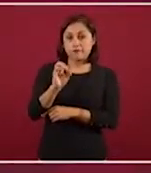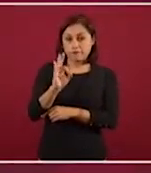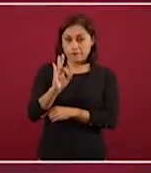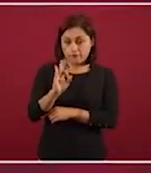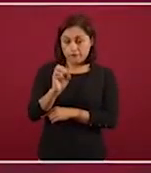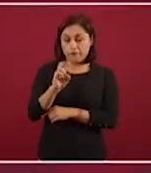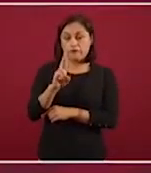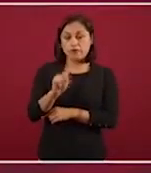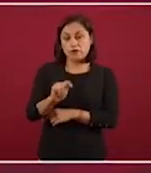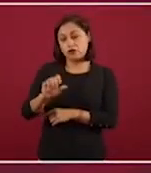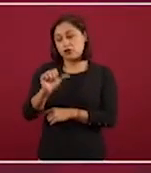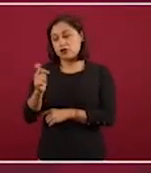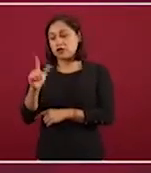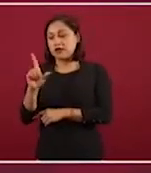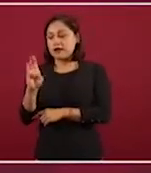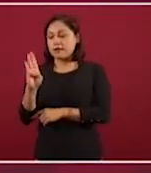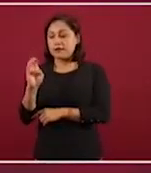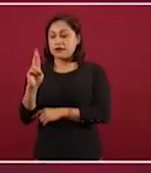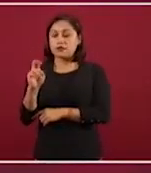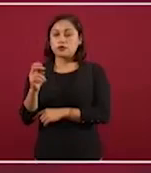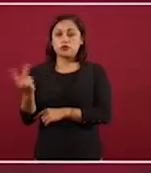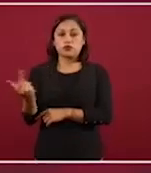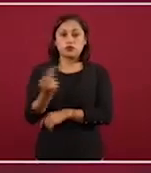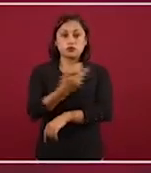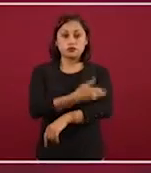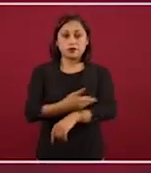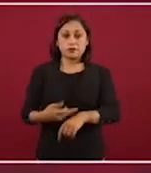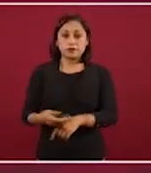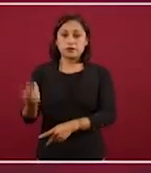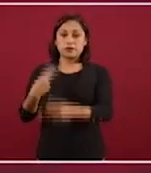Levarón. Pues